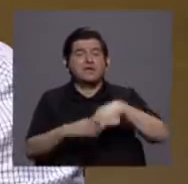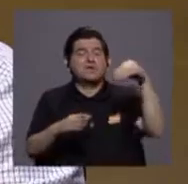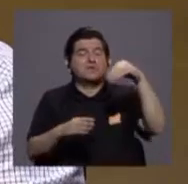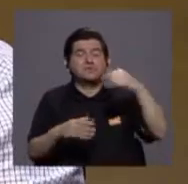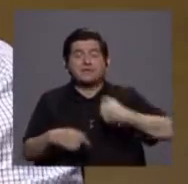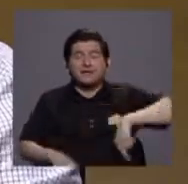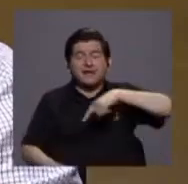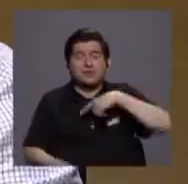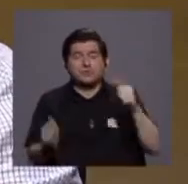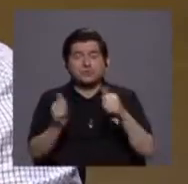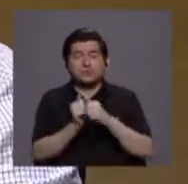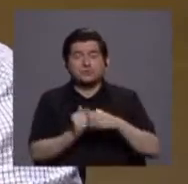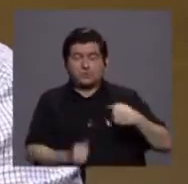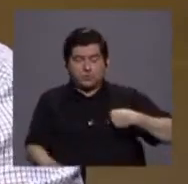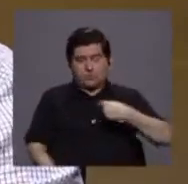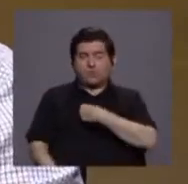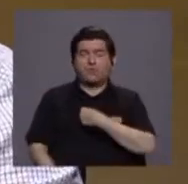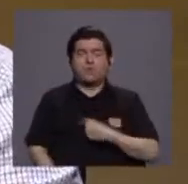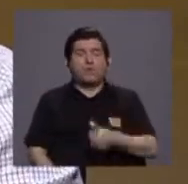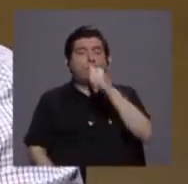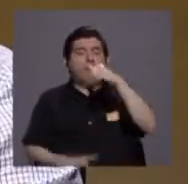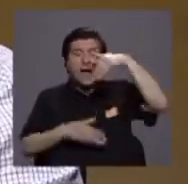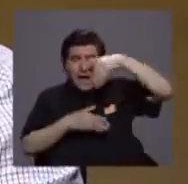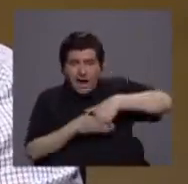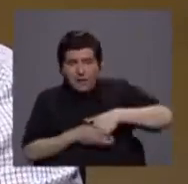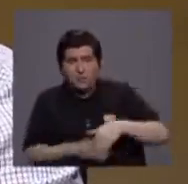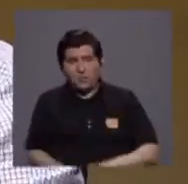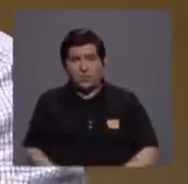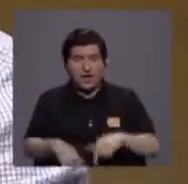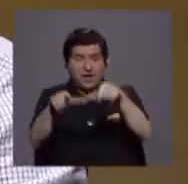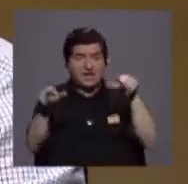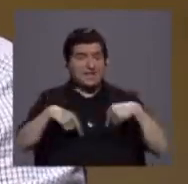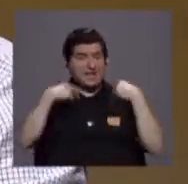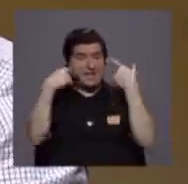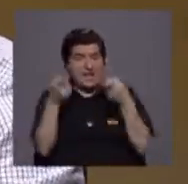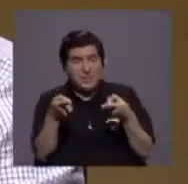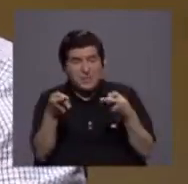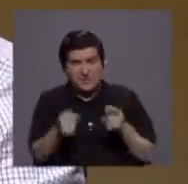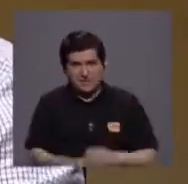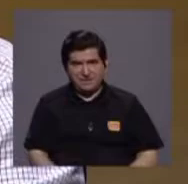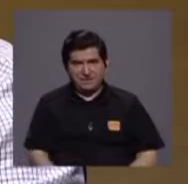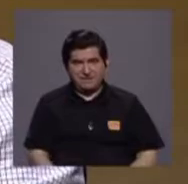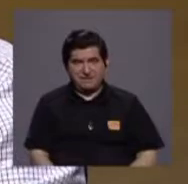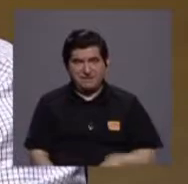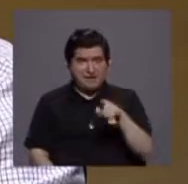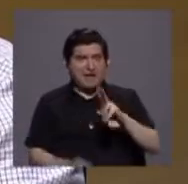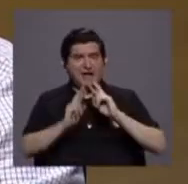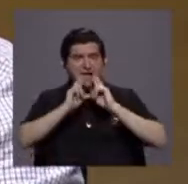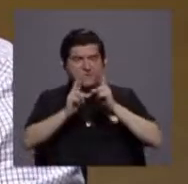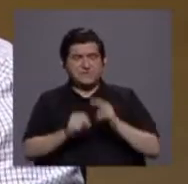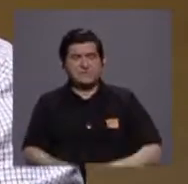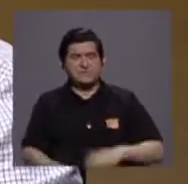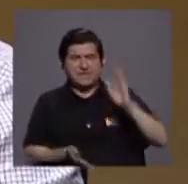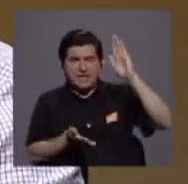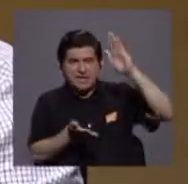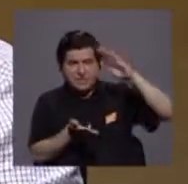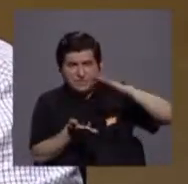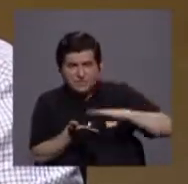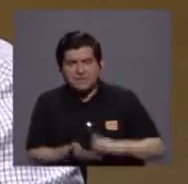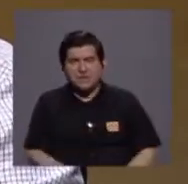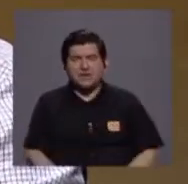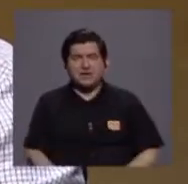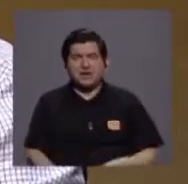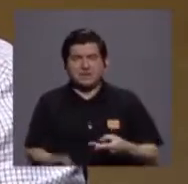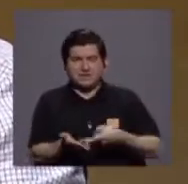agua. Y el lugar a donde estamos llegando es un lugar que el resultado de una evaluación discreta,